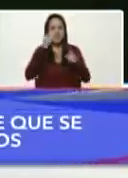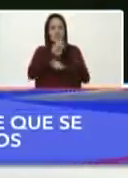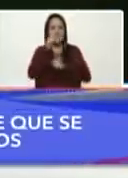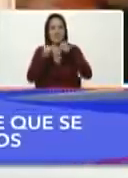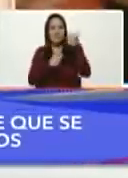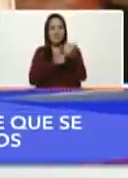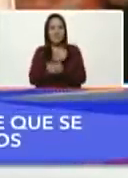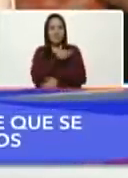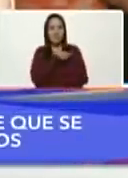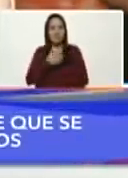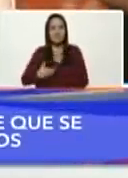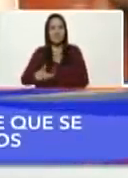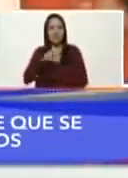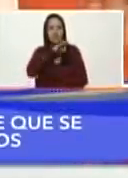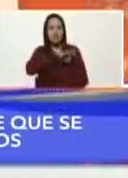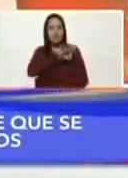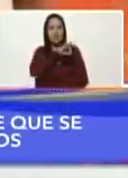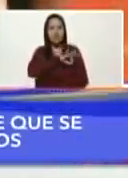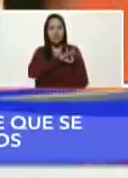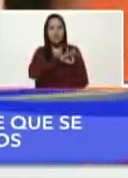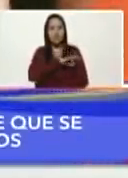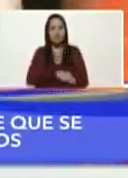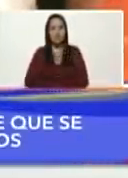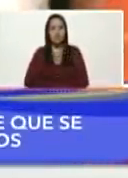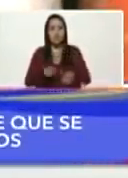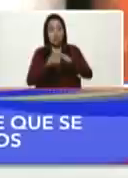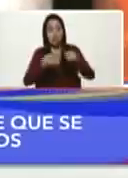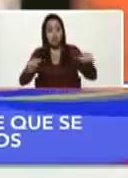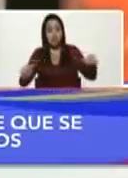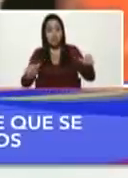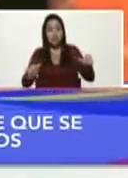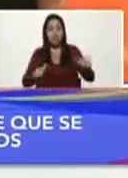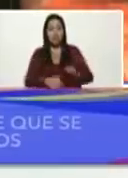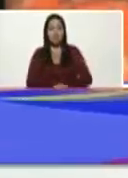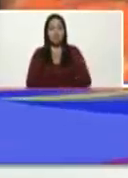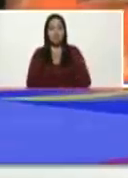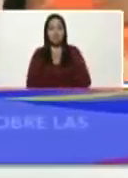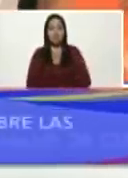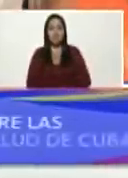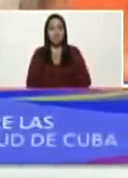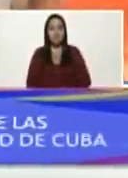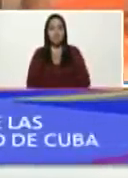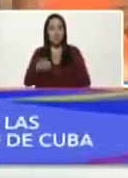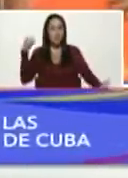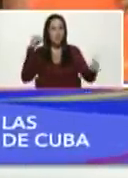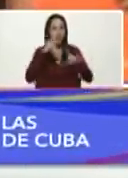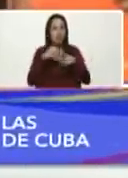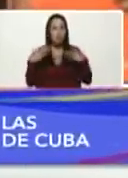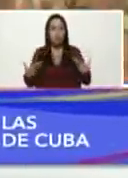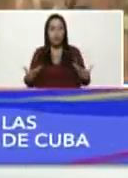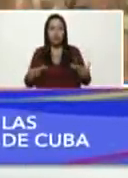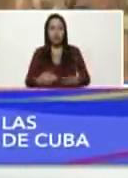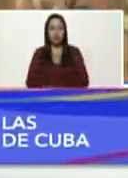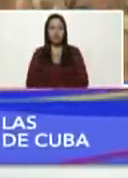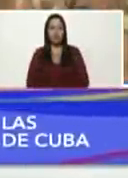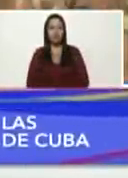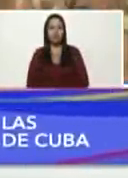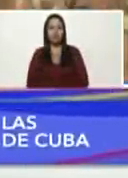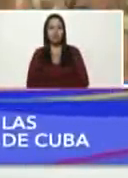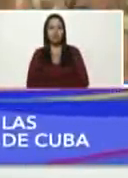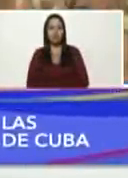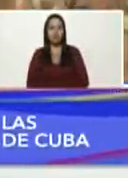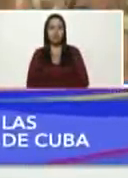vicepresidente del socialismo social y territorial, Eduardo Piñate, la gran meta, sin lugar a dudas, es